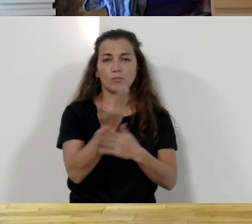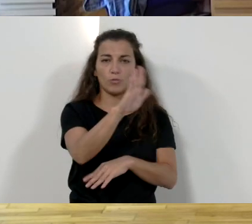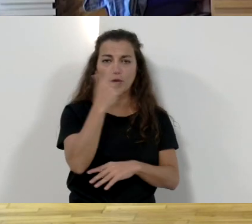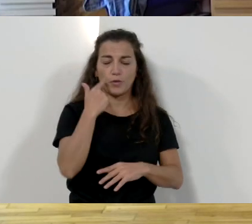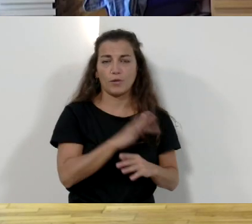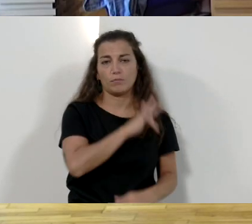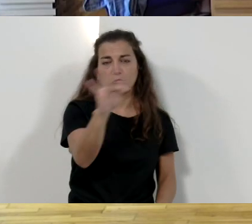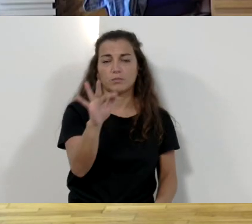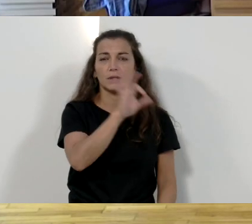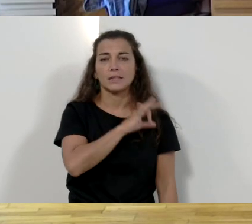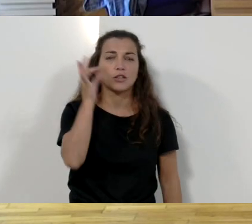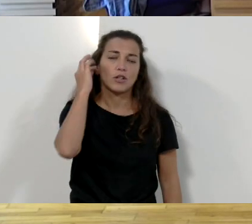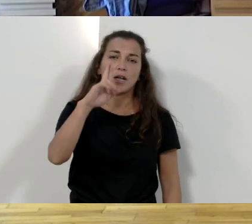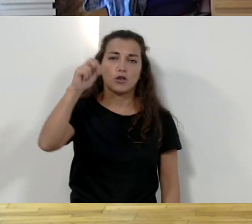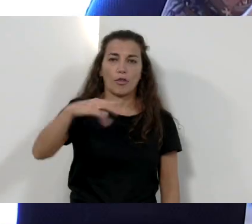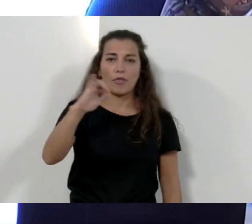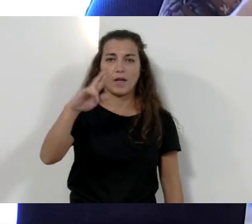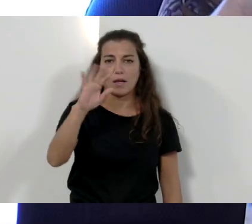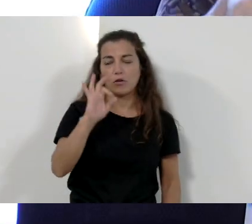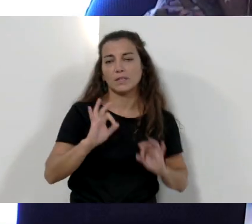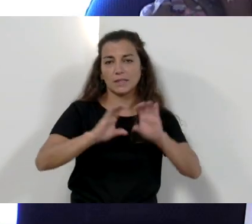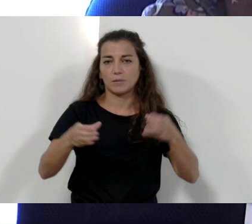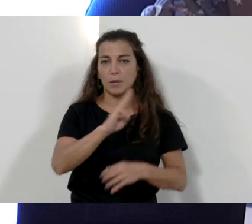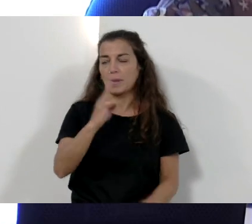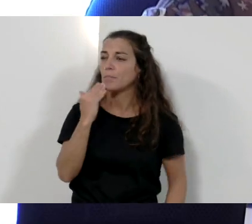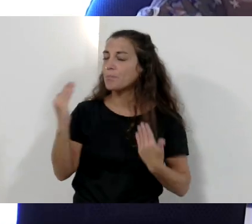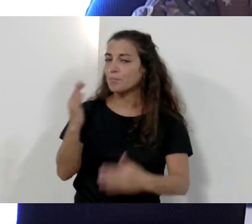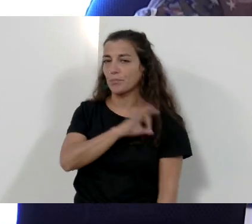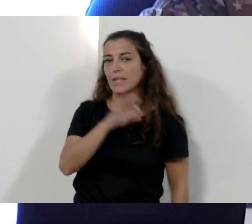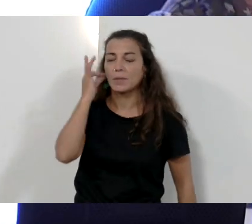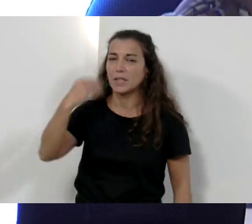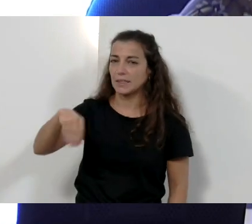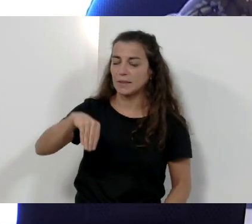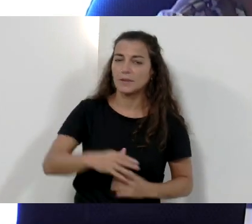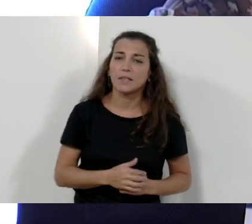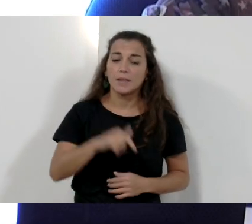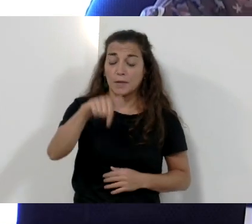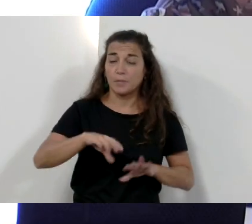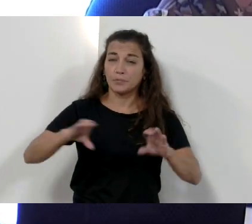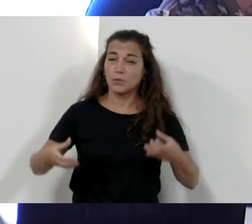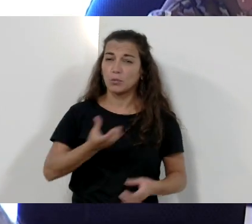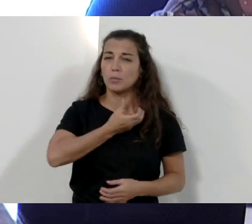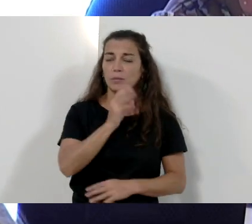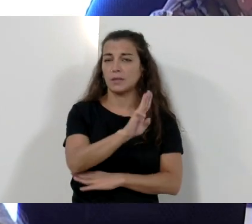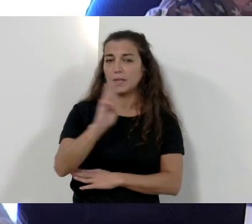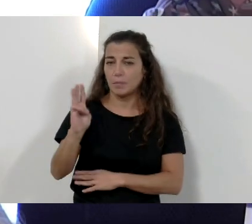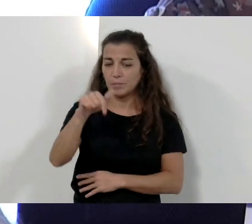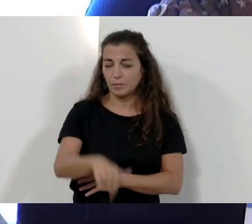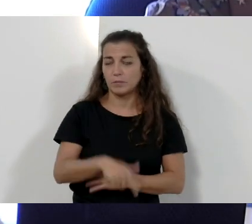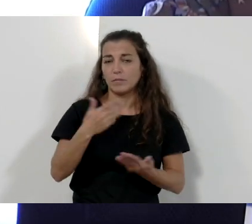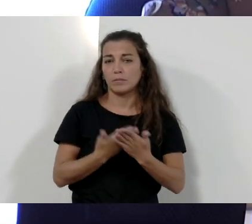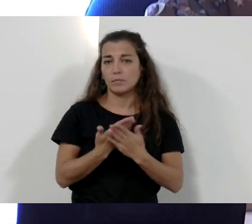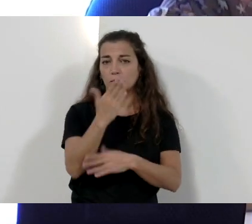Roncero del Partido Popular. Muchas gracias, señora presidenta. El Grupo Municipal Popular trae a este pleno